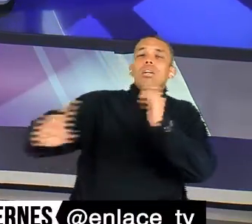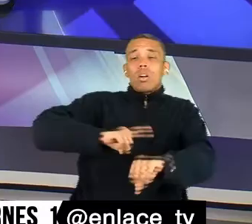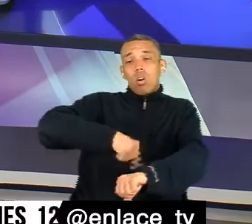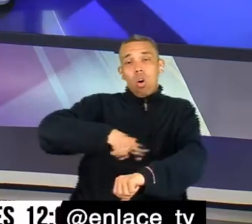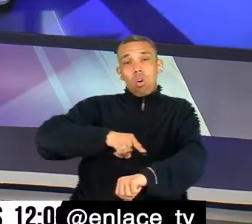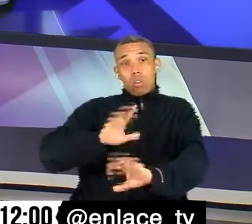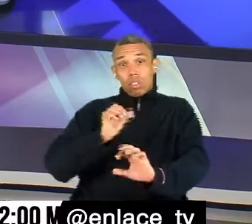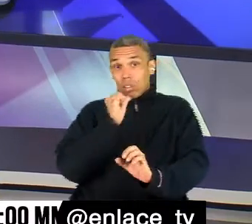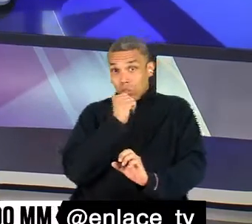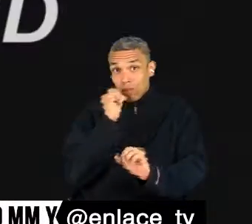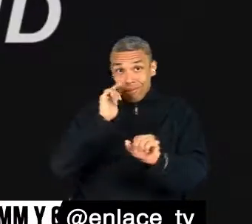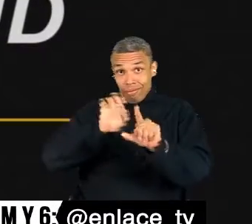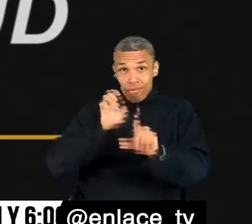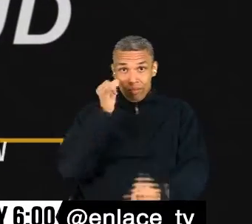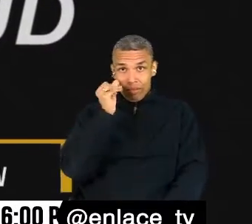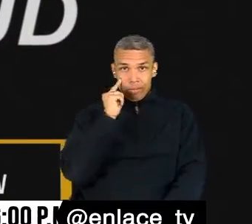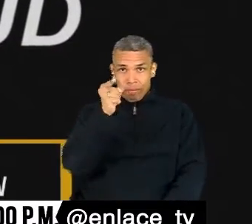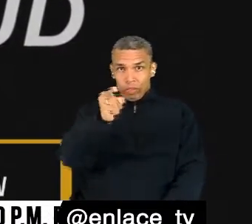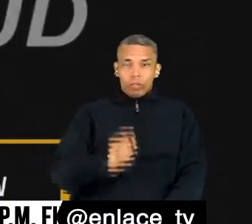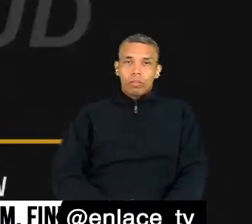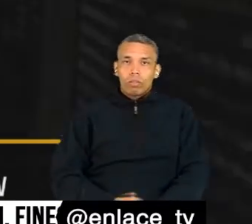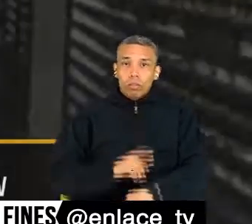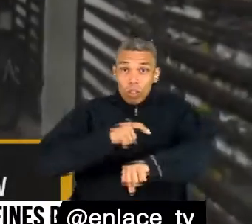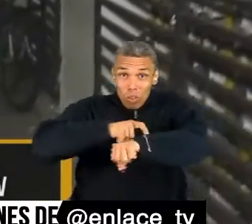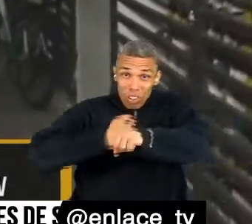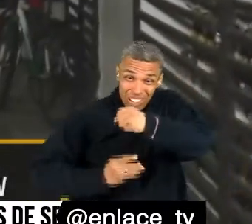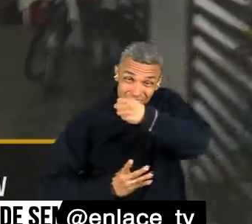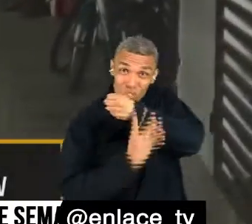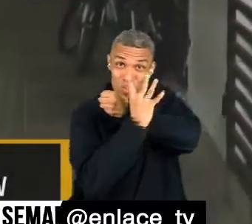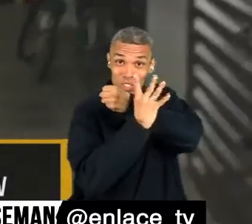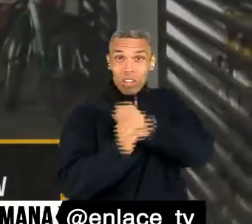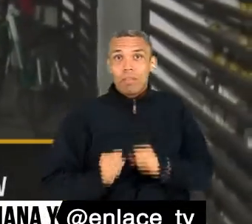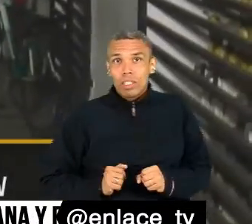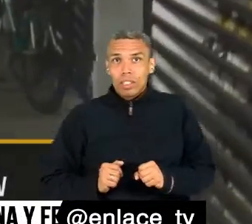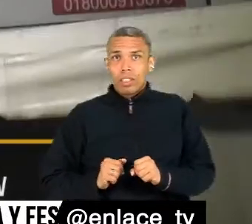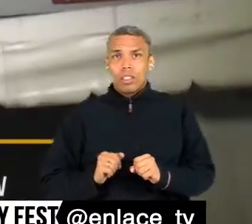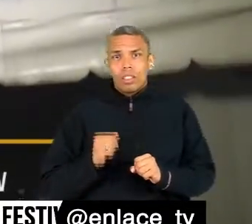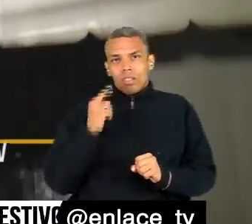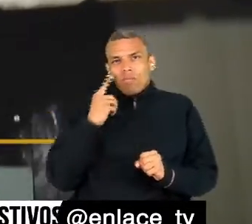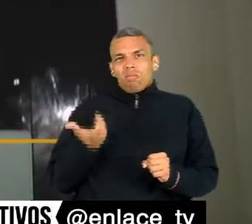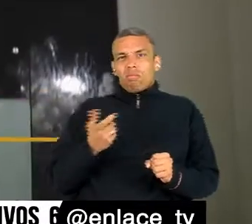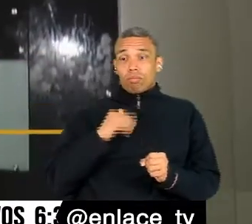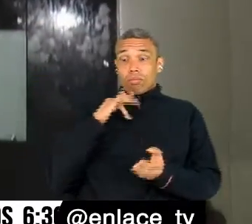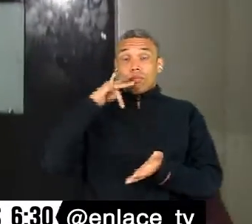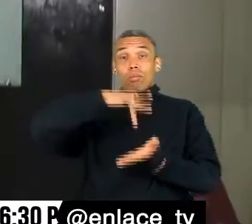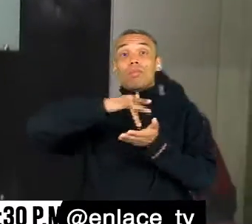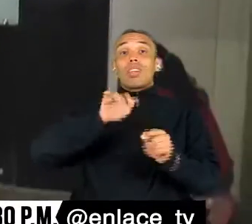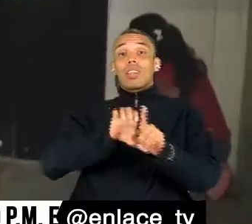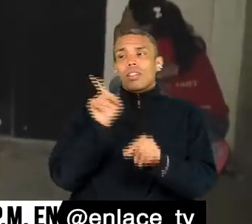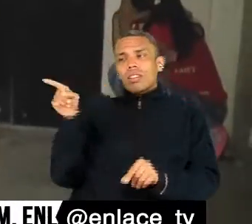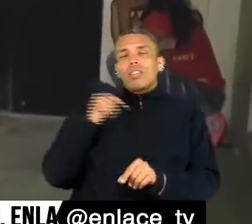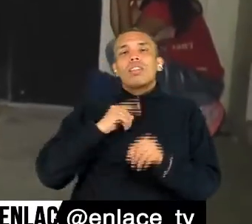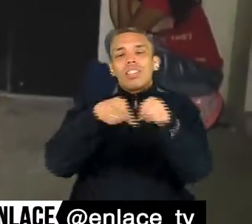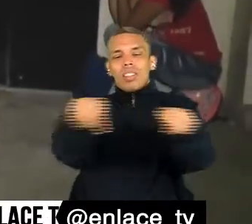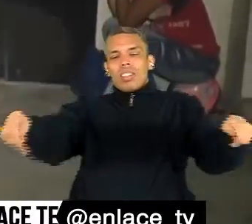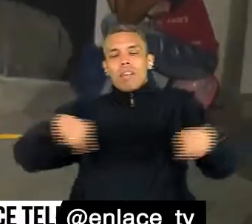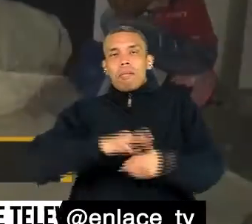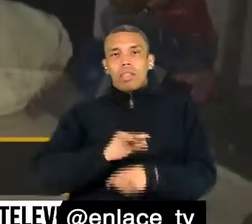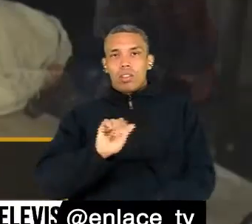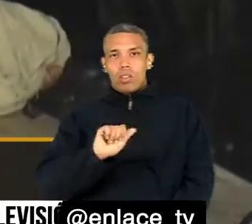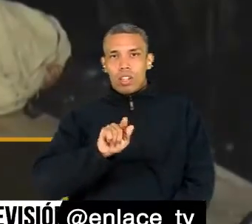informe. 4 de la mañana y al inicio del recorrido, este era el panorama en Asmec Salud.